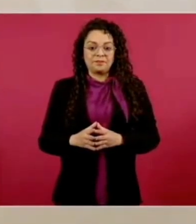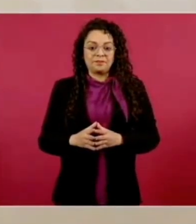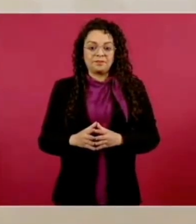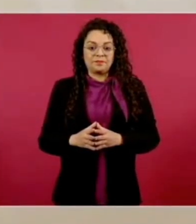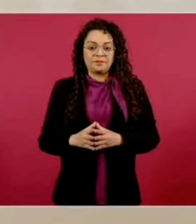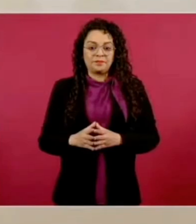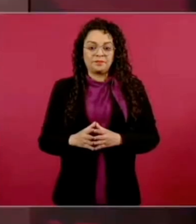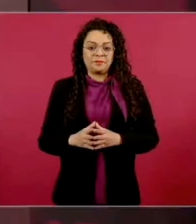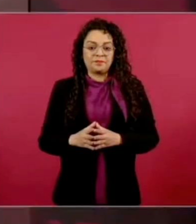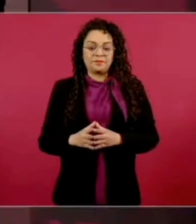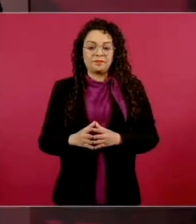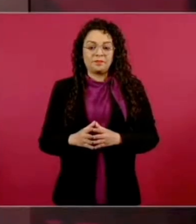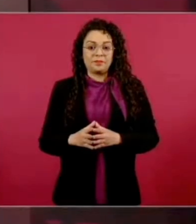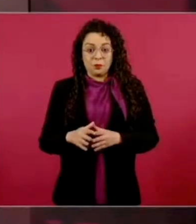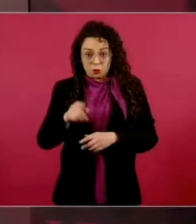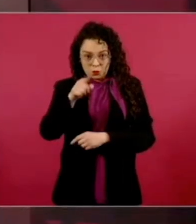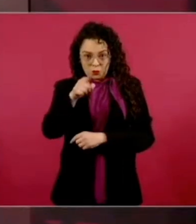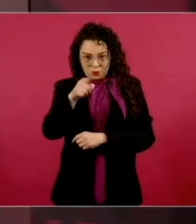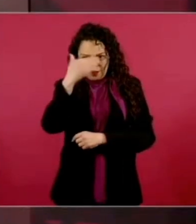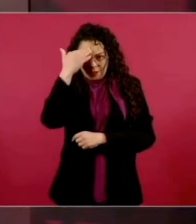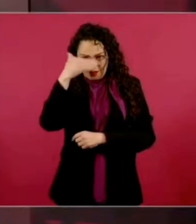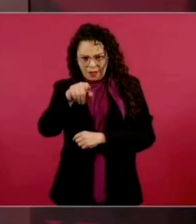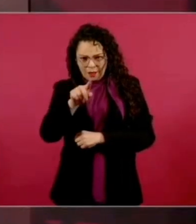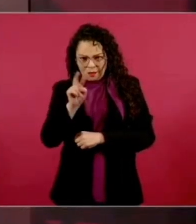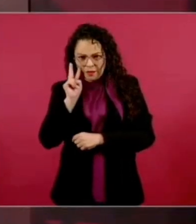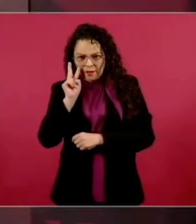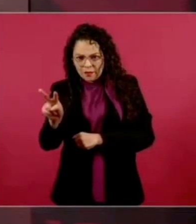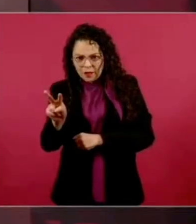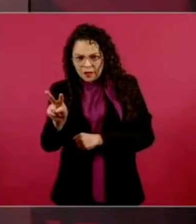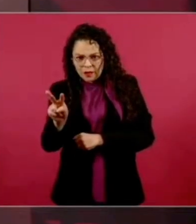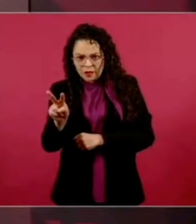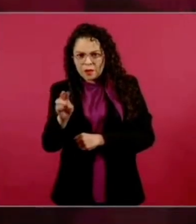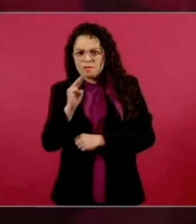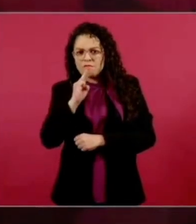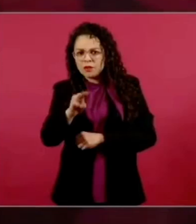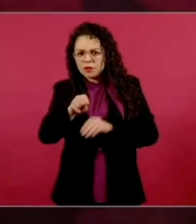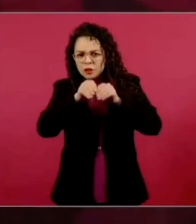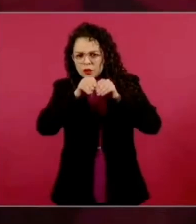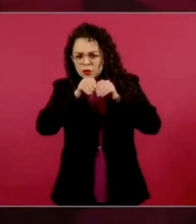cuántos mensajes se difundieron sobre eso?